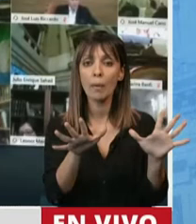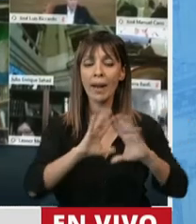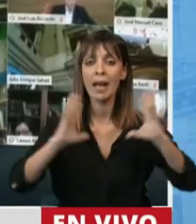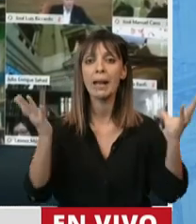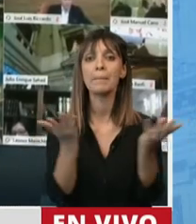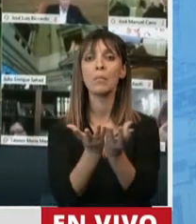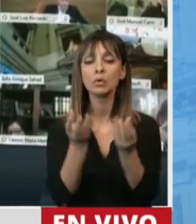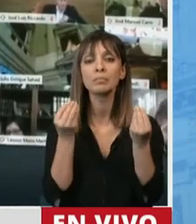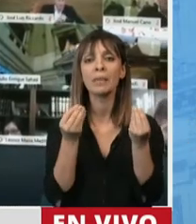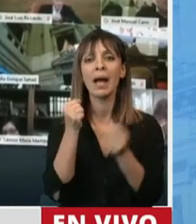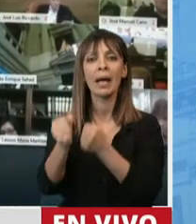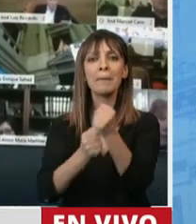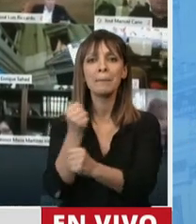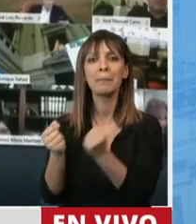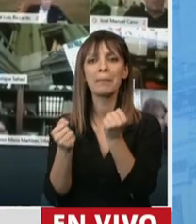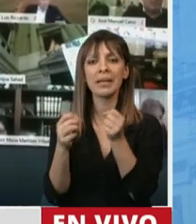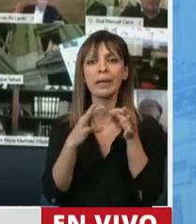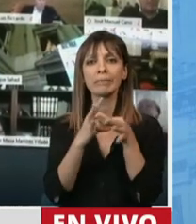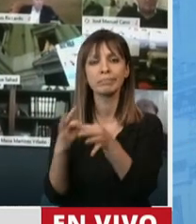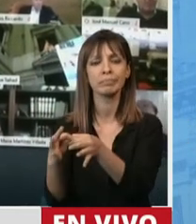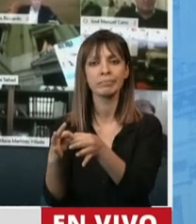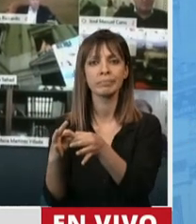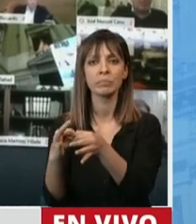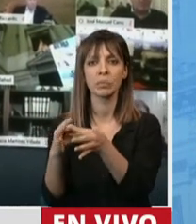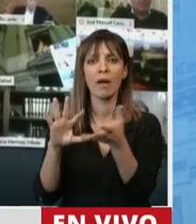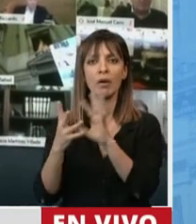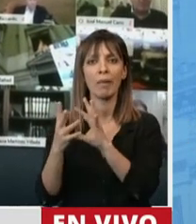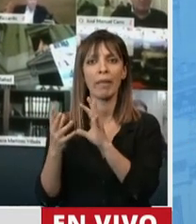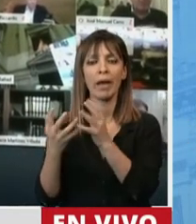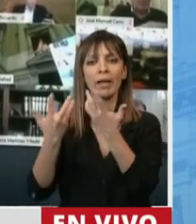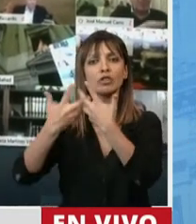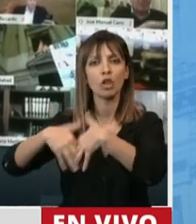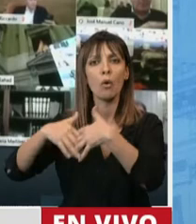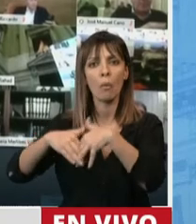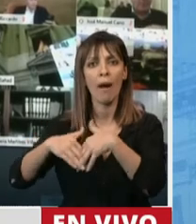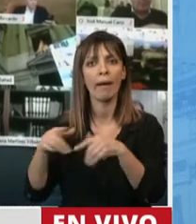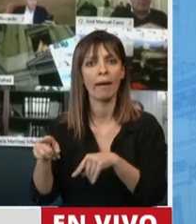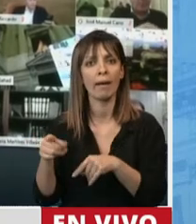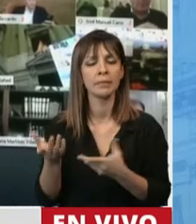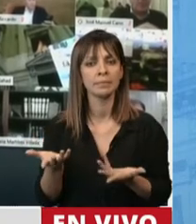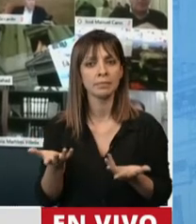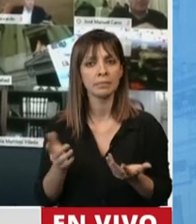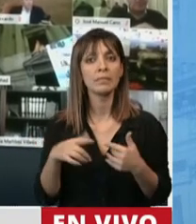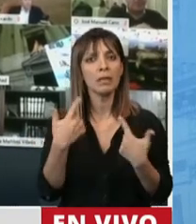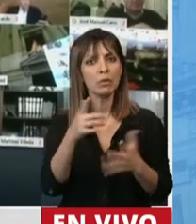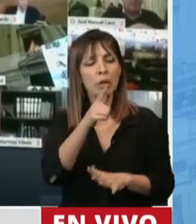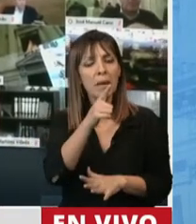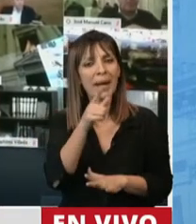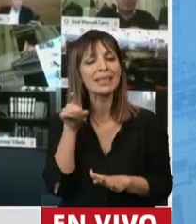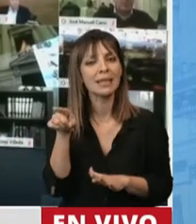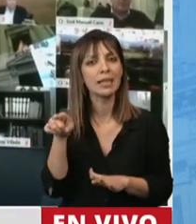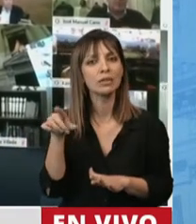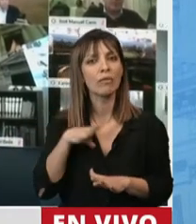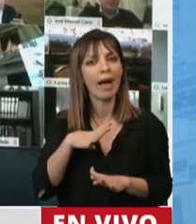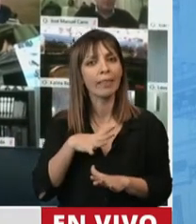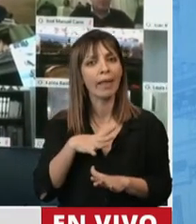las empresas vinculadas a la economía del conocimiento. Por eso me parece que lo que tenemos que reivindicar hoy es